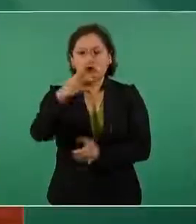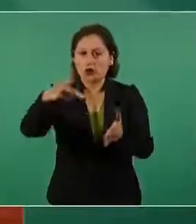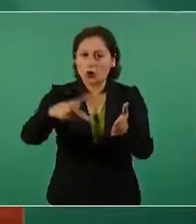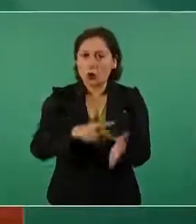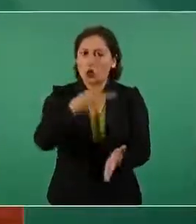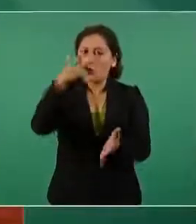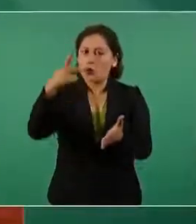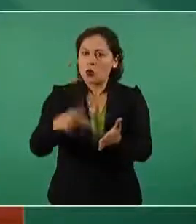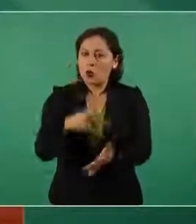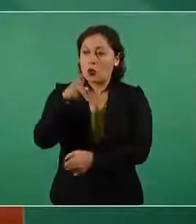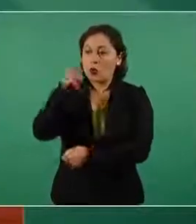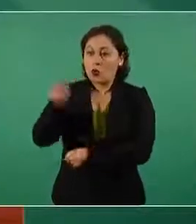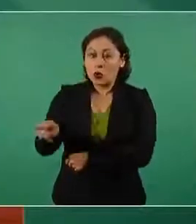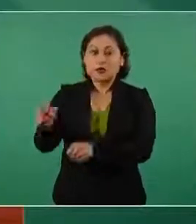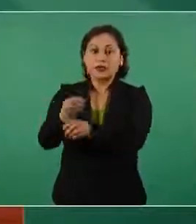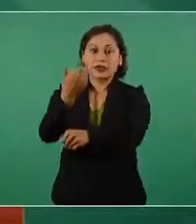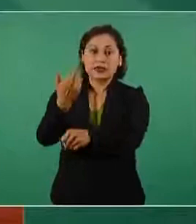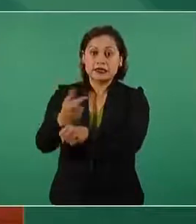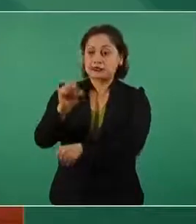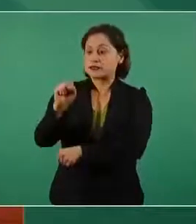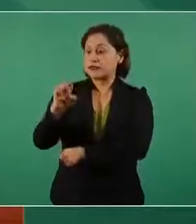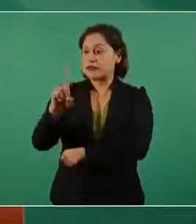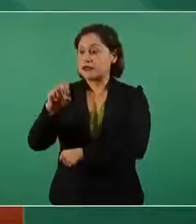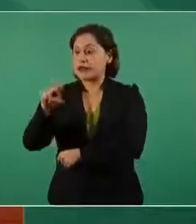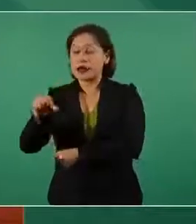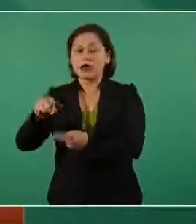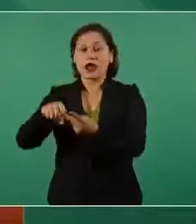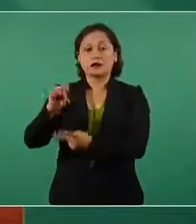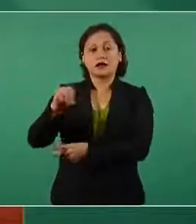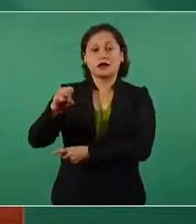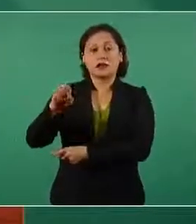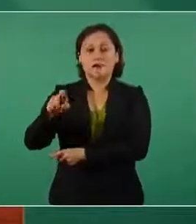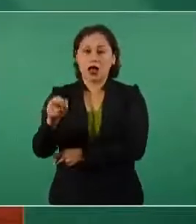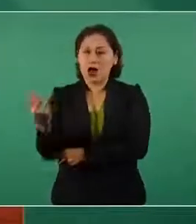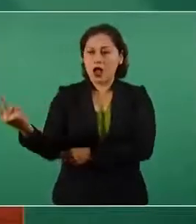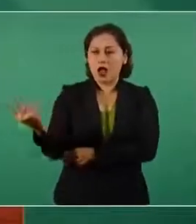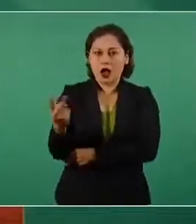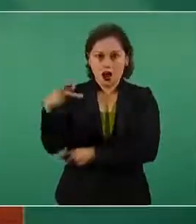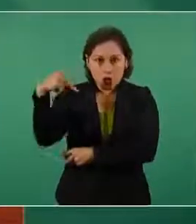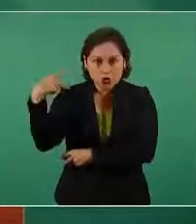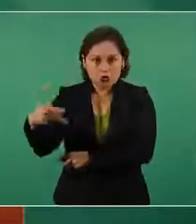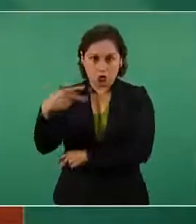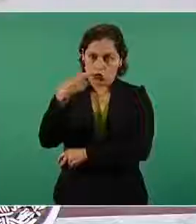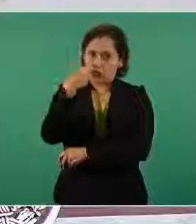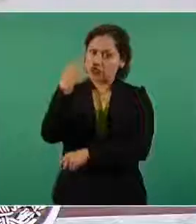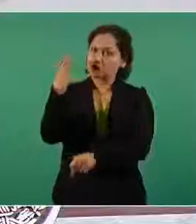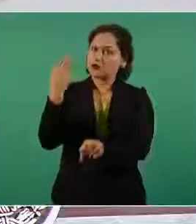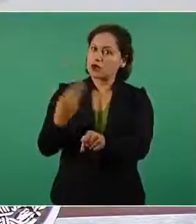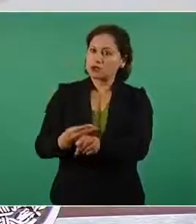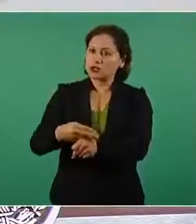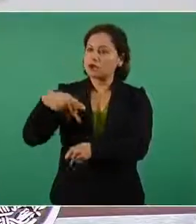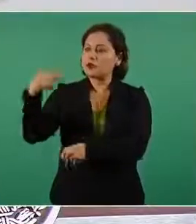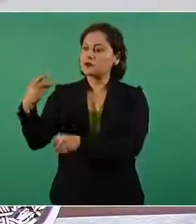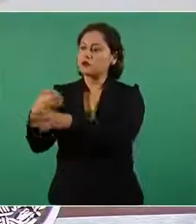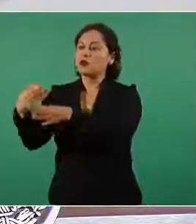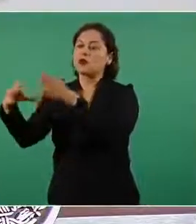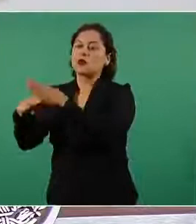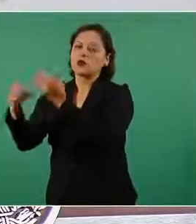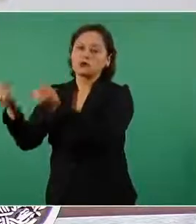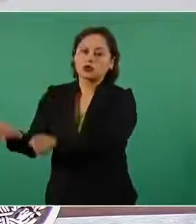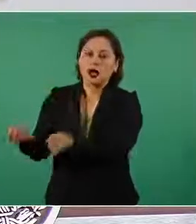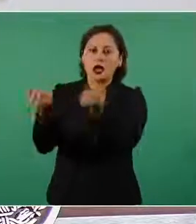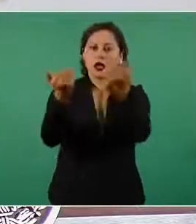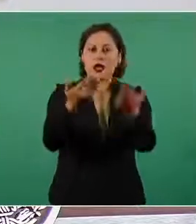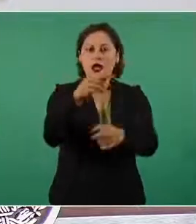SEDENA, Marina son quienes entregan directamente a las personas, a las familias afectadas por